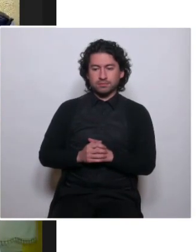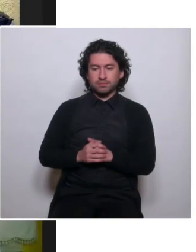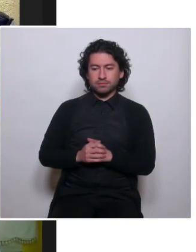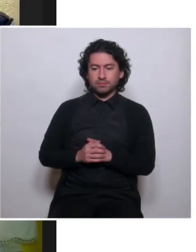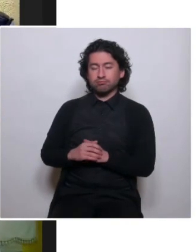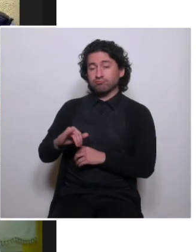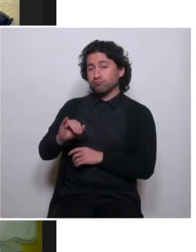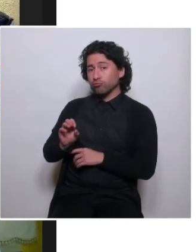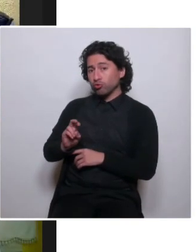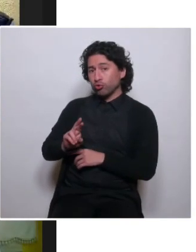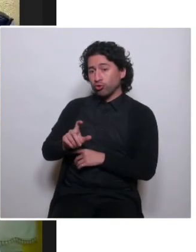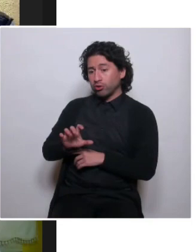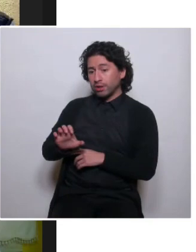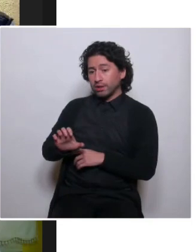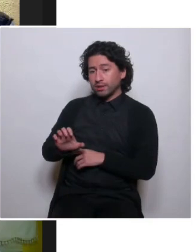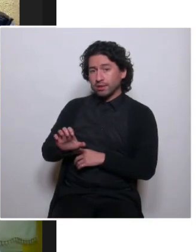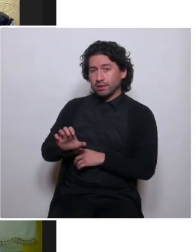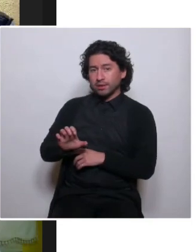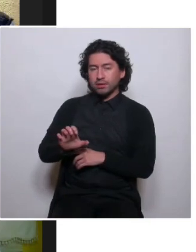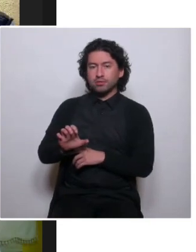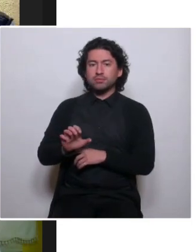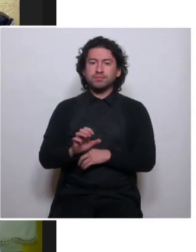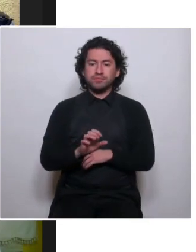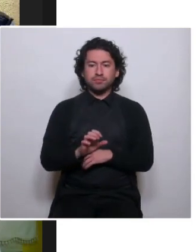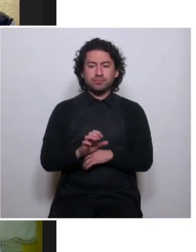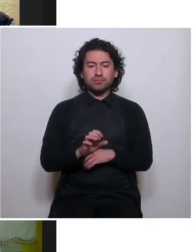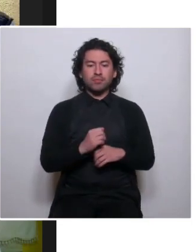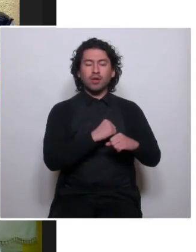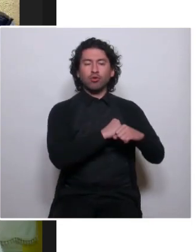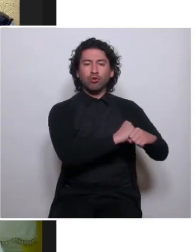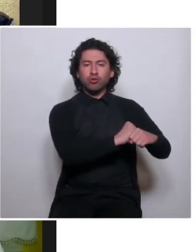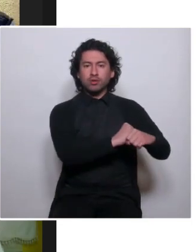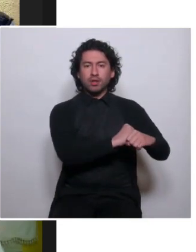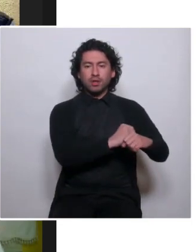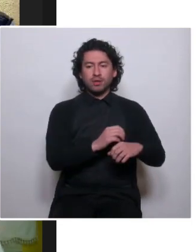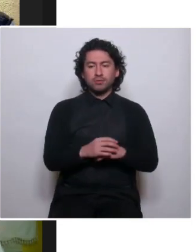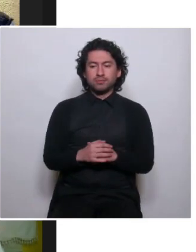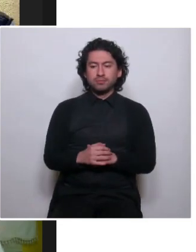Señor Jorge Arancibia. En contra, señor secretario.